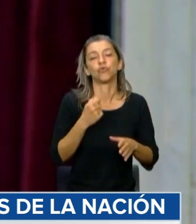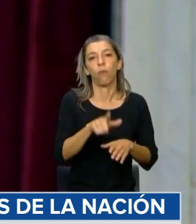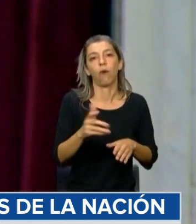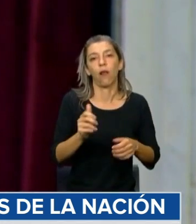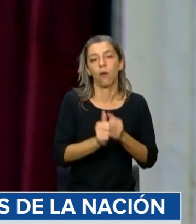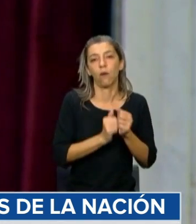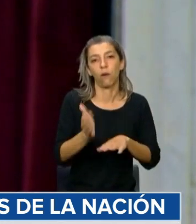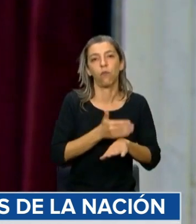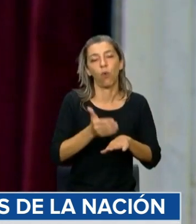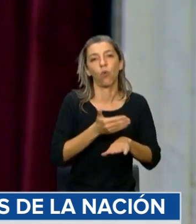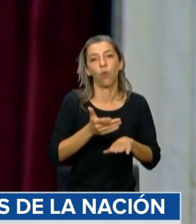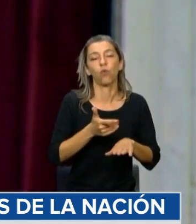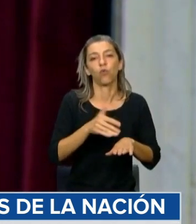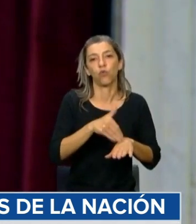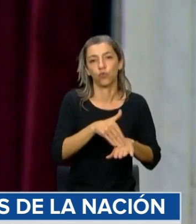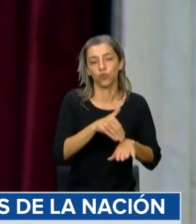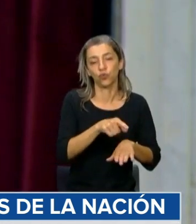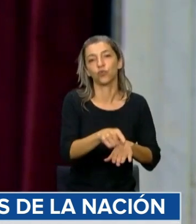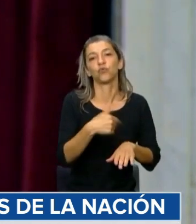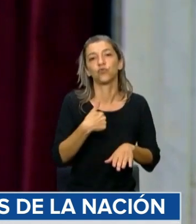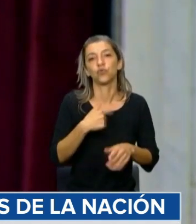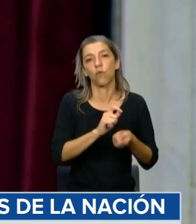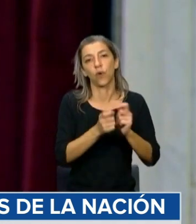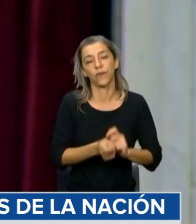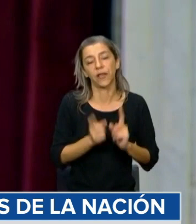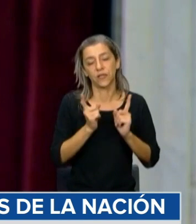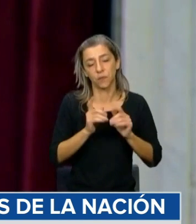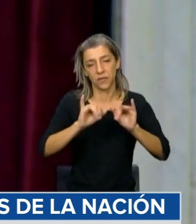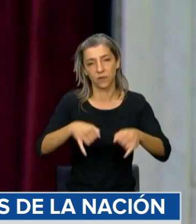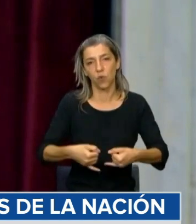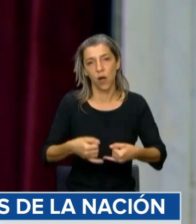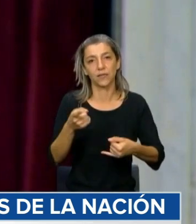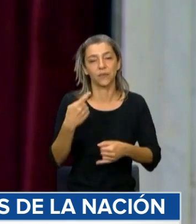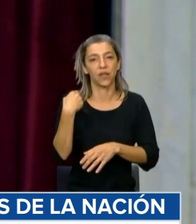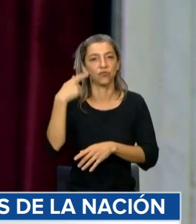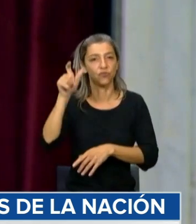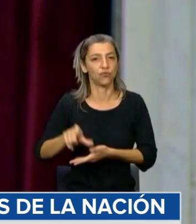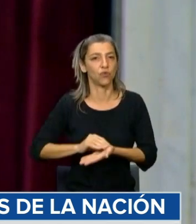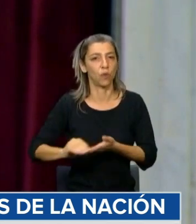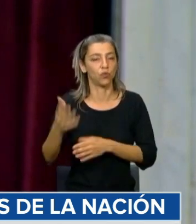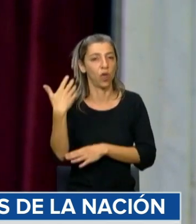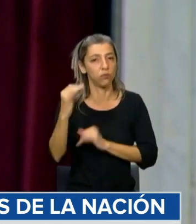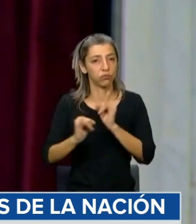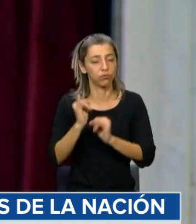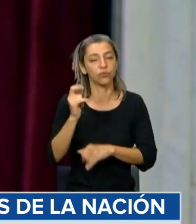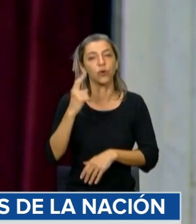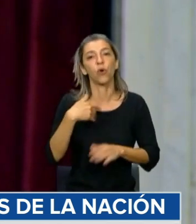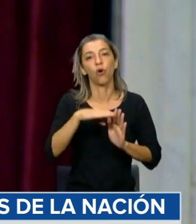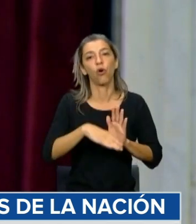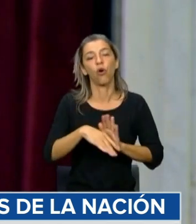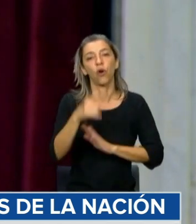y su cadena de valor, con las modificaciones aceptadas por el miembro informante, orden del día